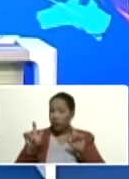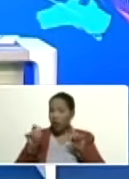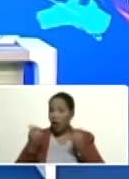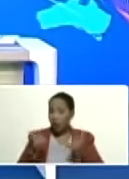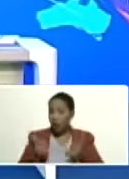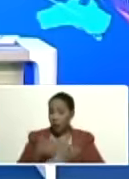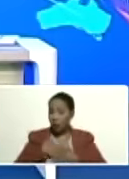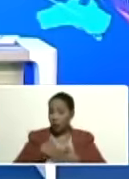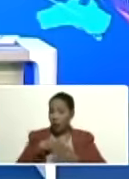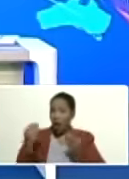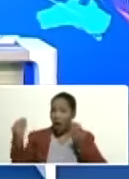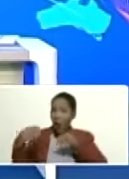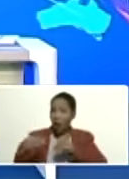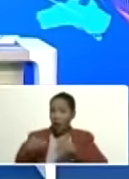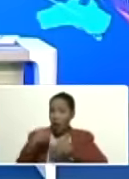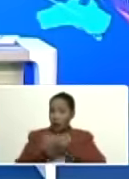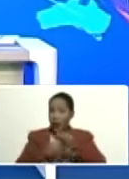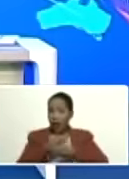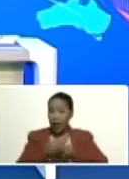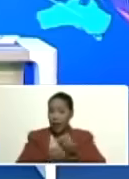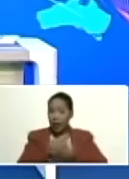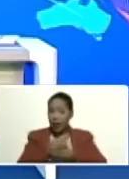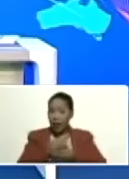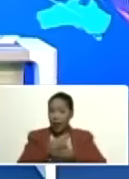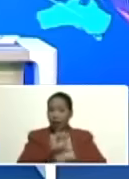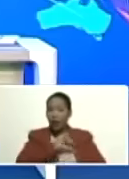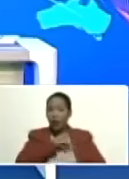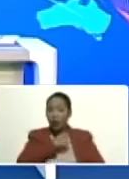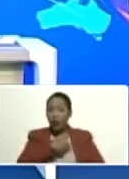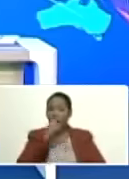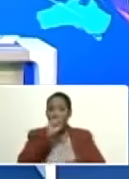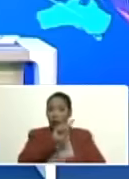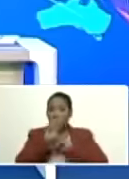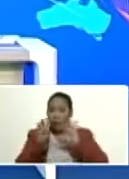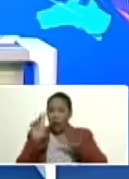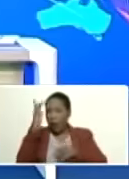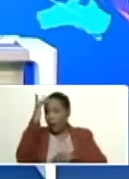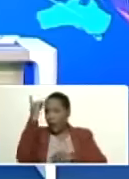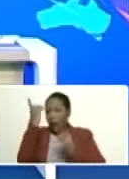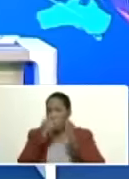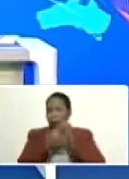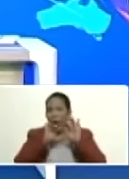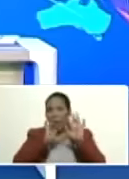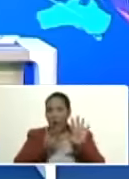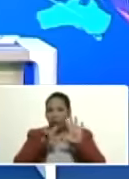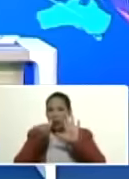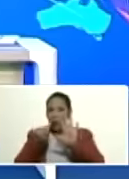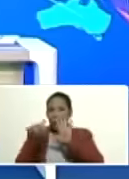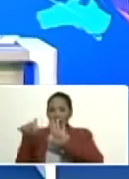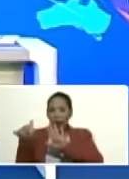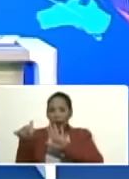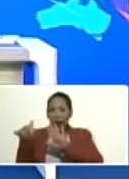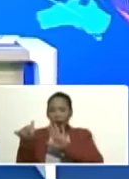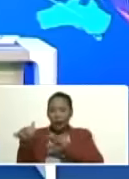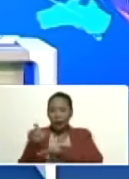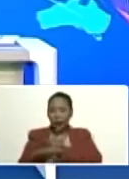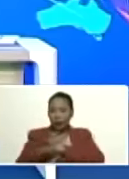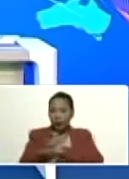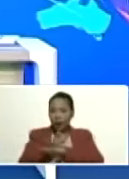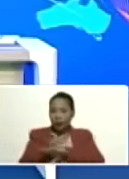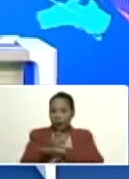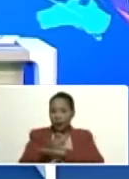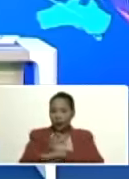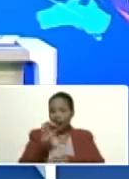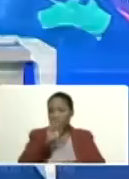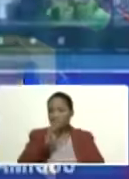con el acuerdo suscrito en Ginebra el 17 de febrero de 1966... entre los gobiernos de la República